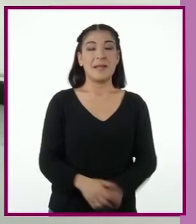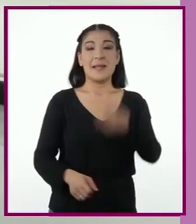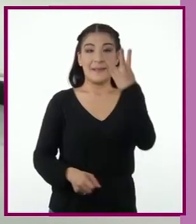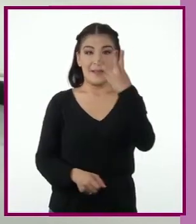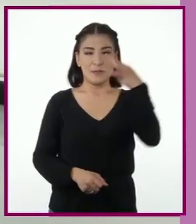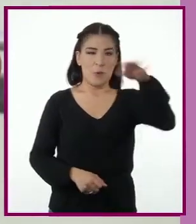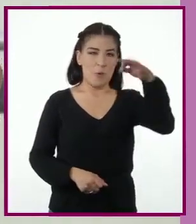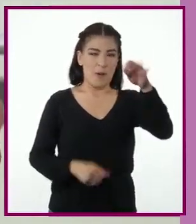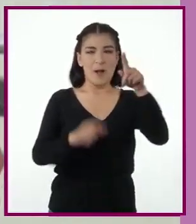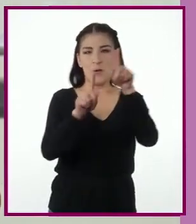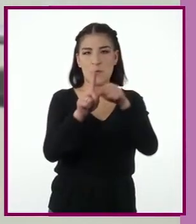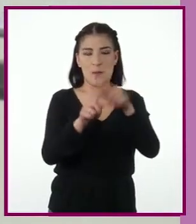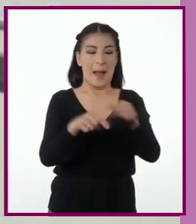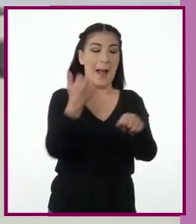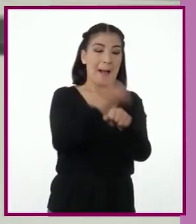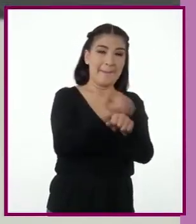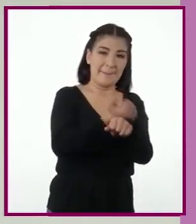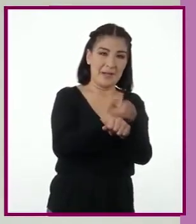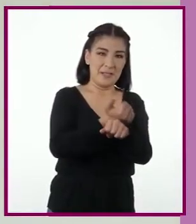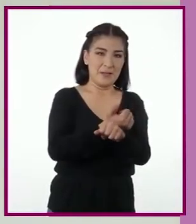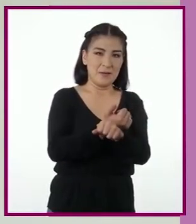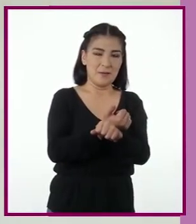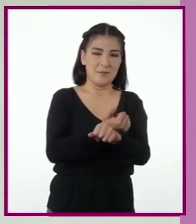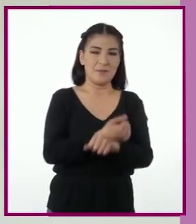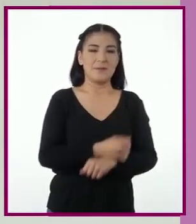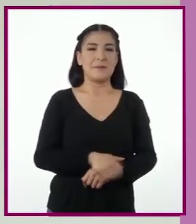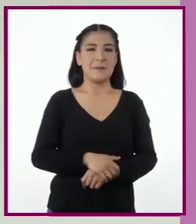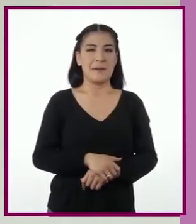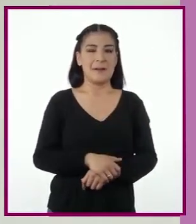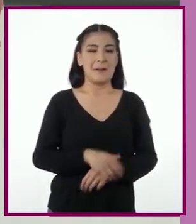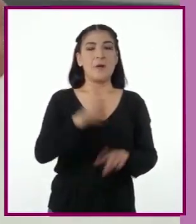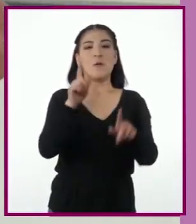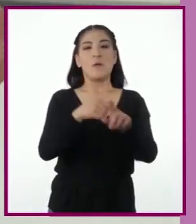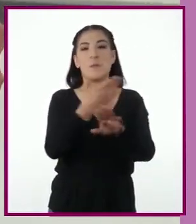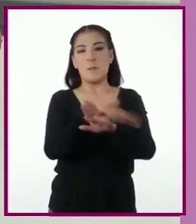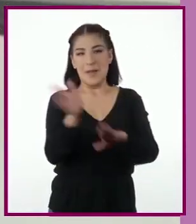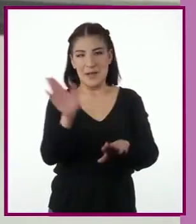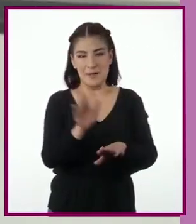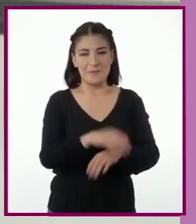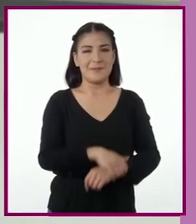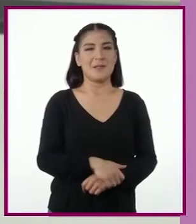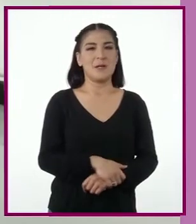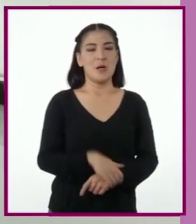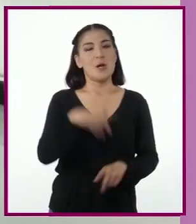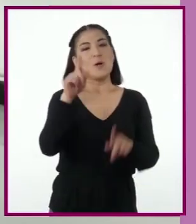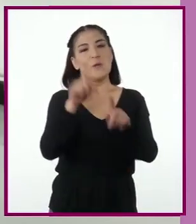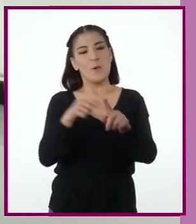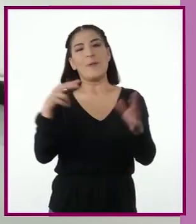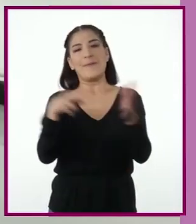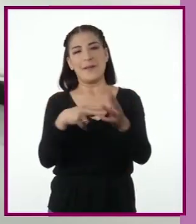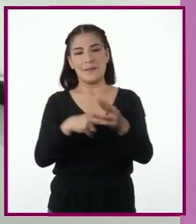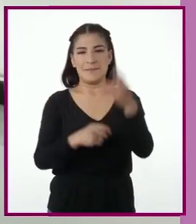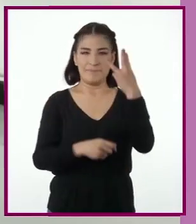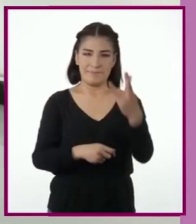3 hojas de colores, una de color amarillo, una de color blanco y una de color